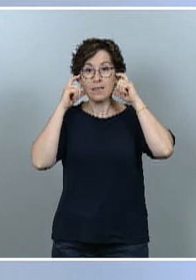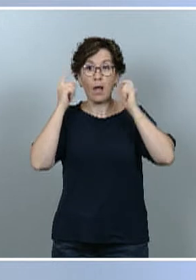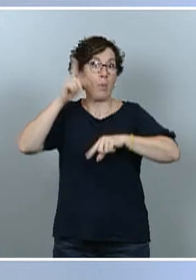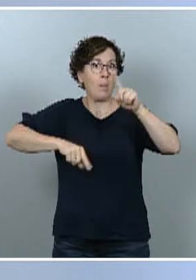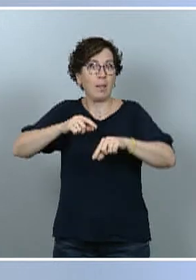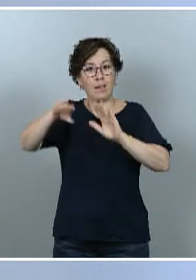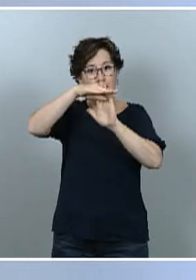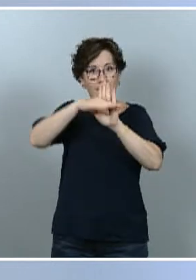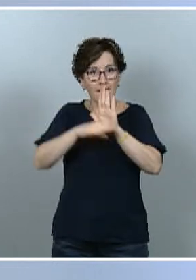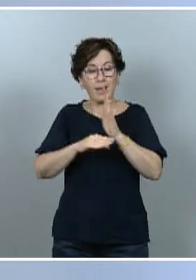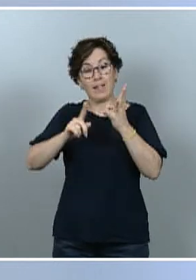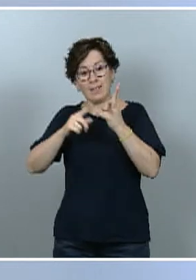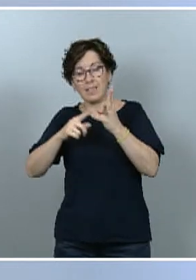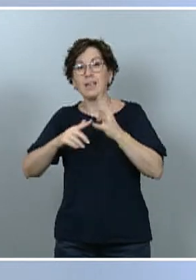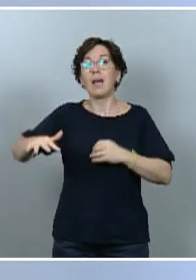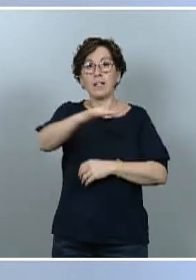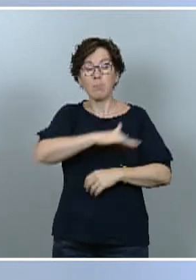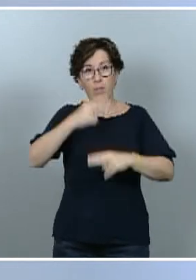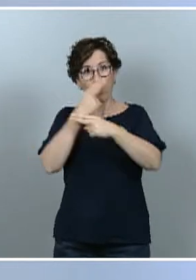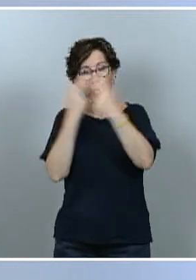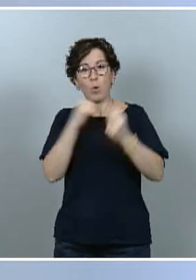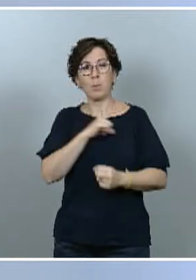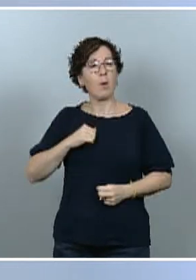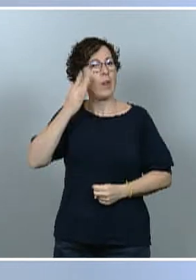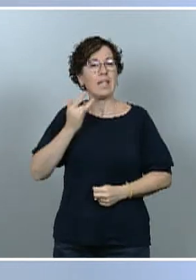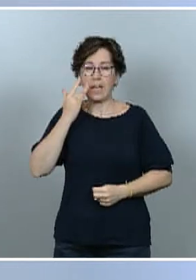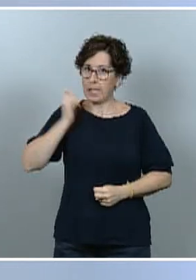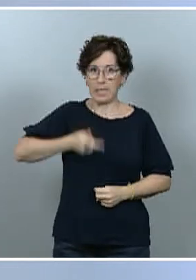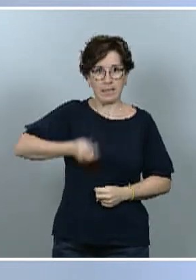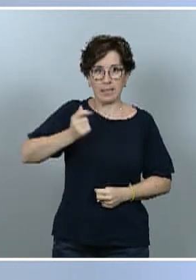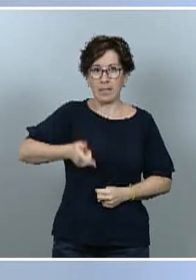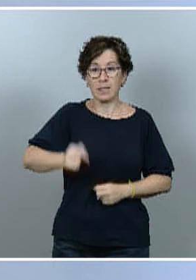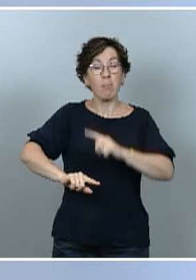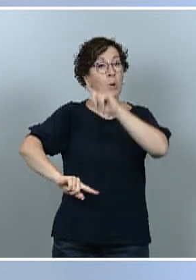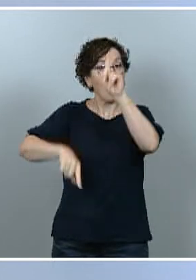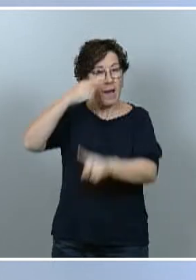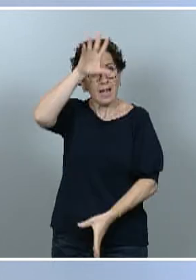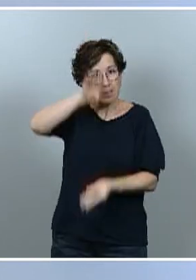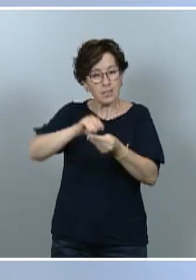continuada en los espacios públicos y privados. Y sobre todo esta actitud colectiva de prudencia, de